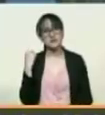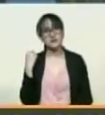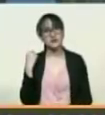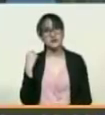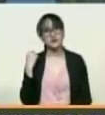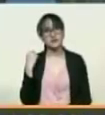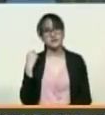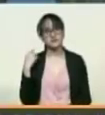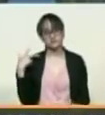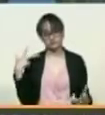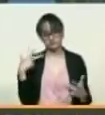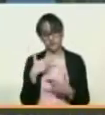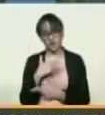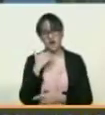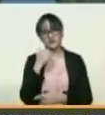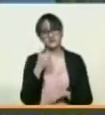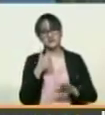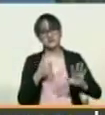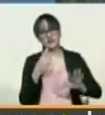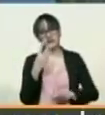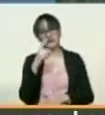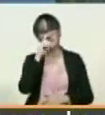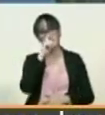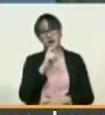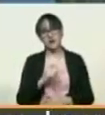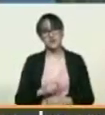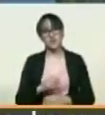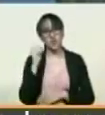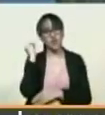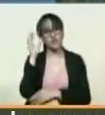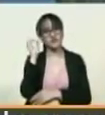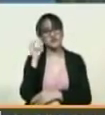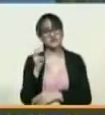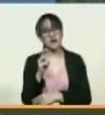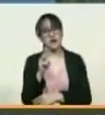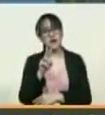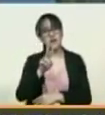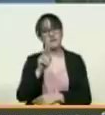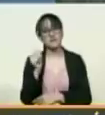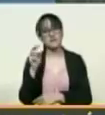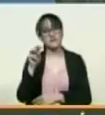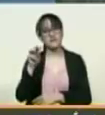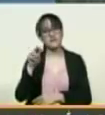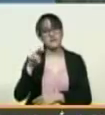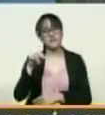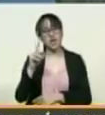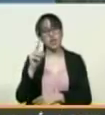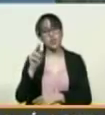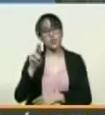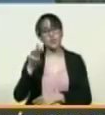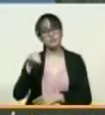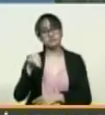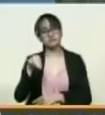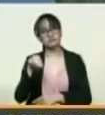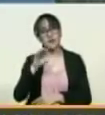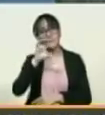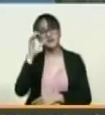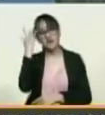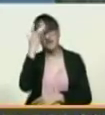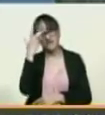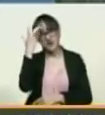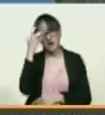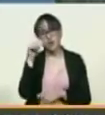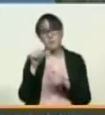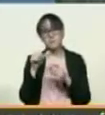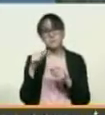clausuraba hace 63 años la conferencia de Bandung, la conferencia entre los países africanos y